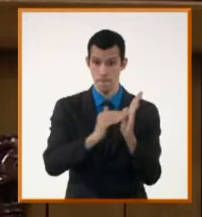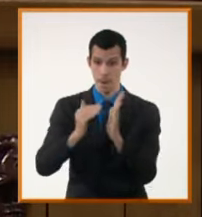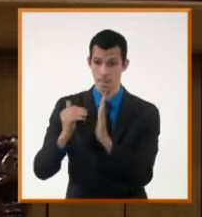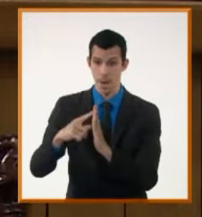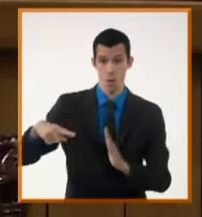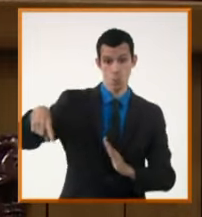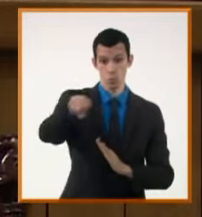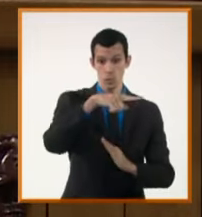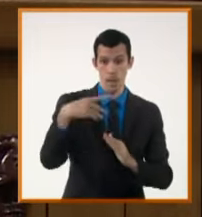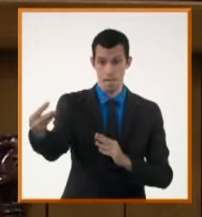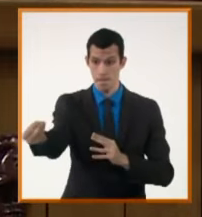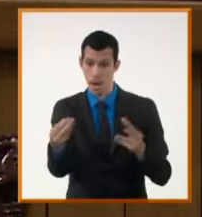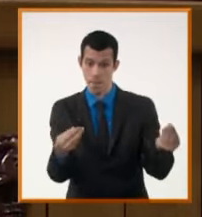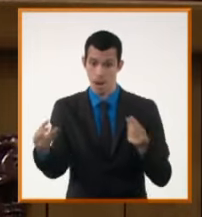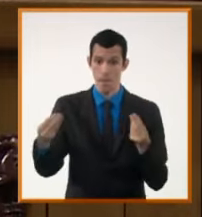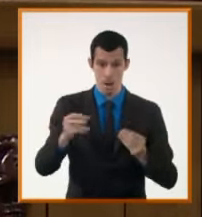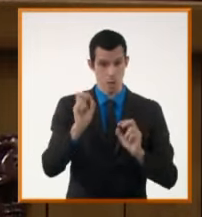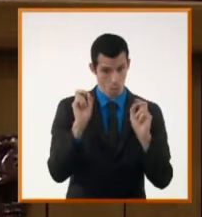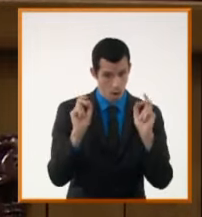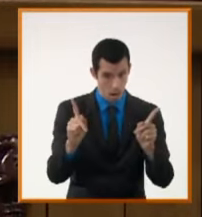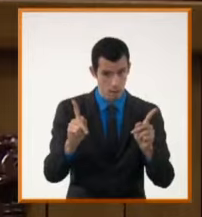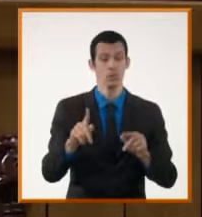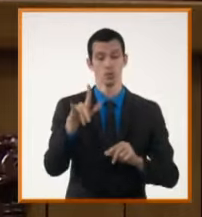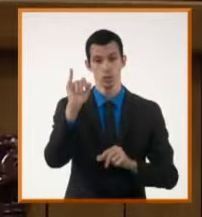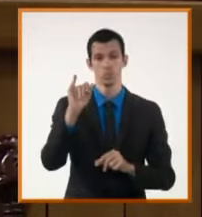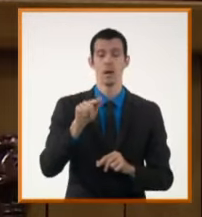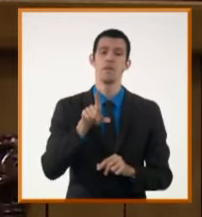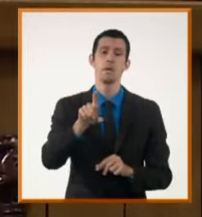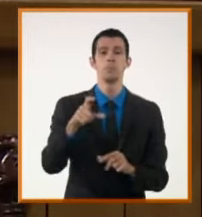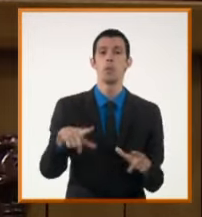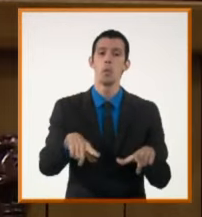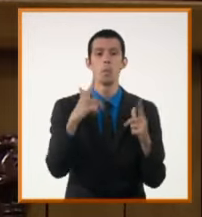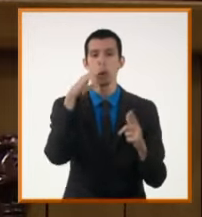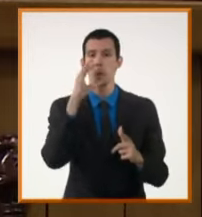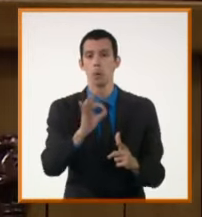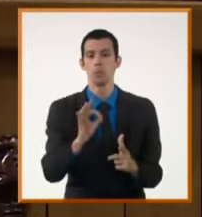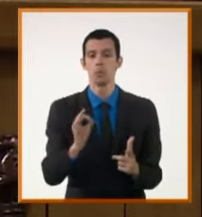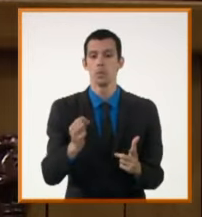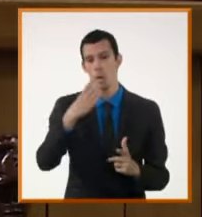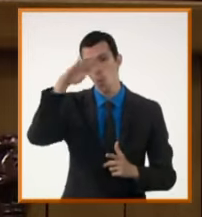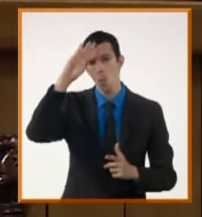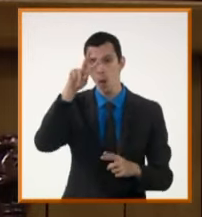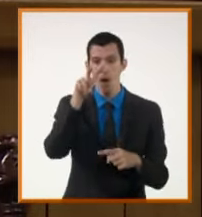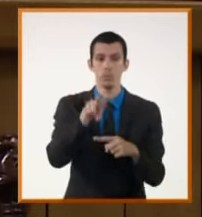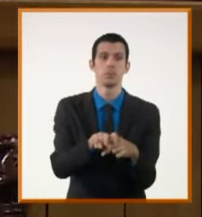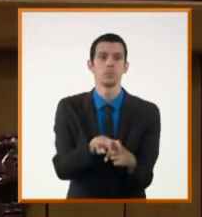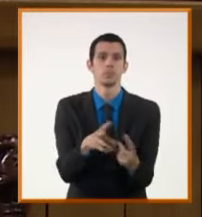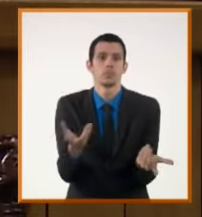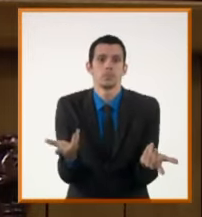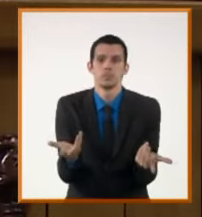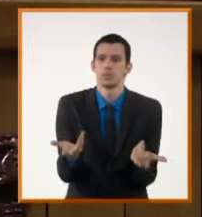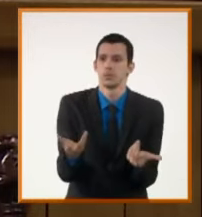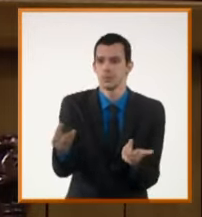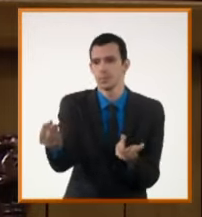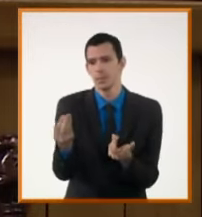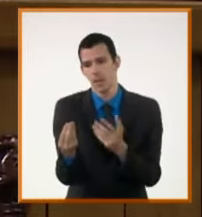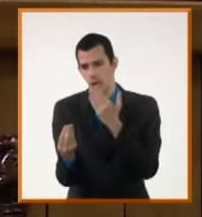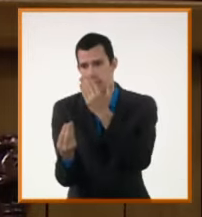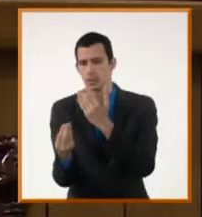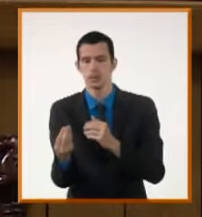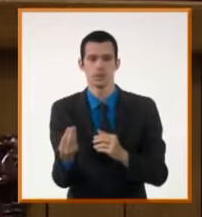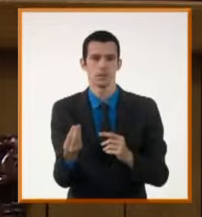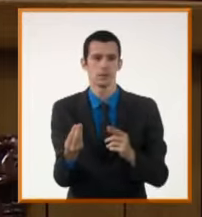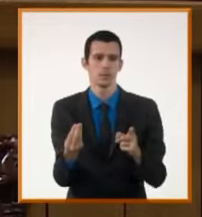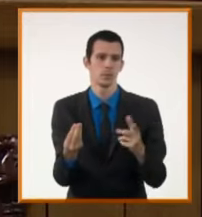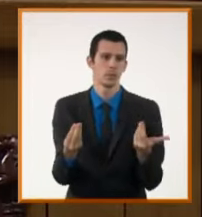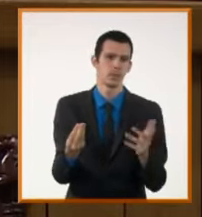aquellas cosas que van en función de la población, pero sí se puede ahorrar mucho en materia de gastos administrativos, en